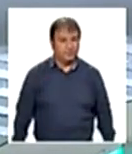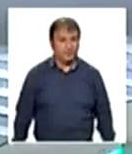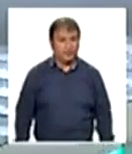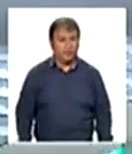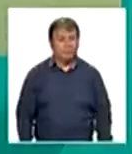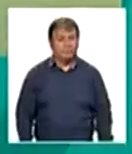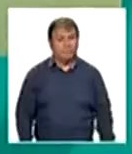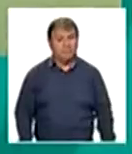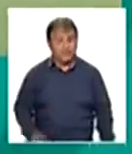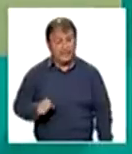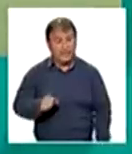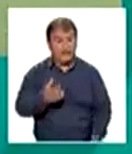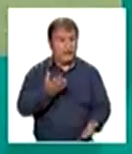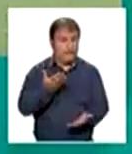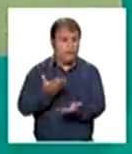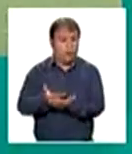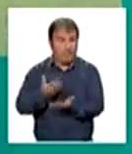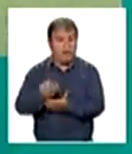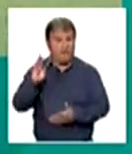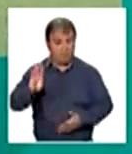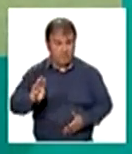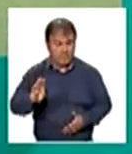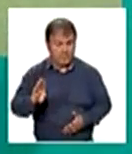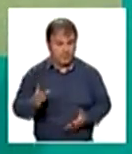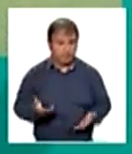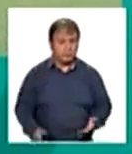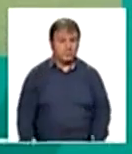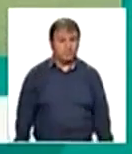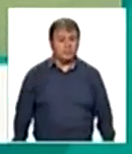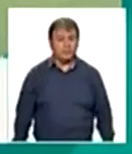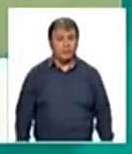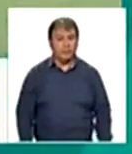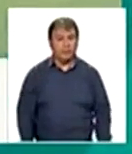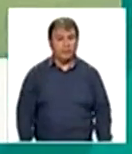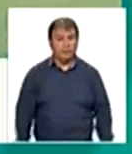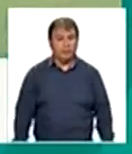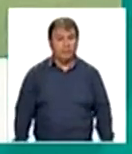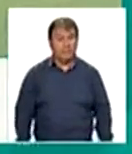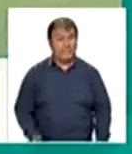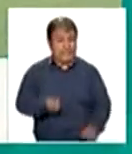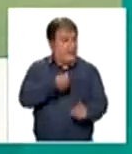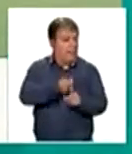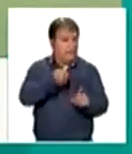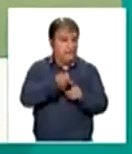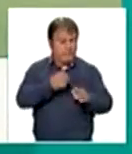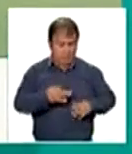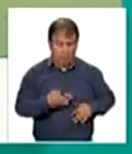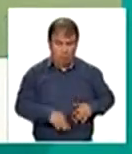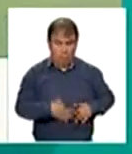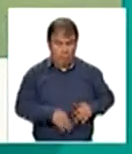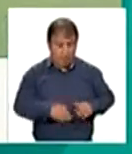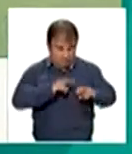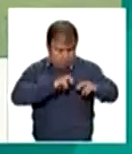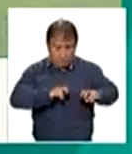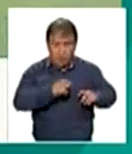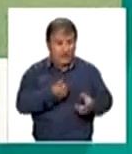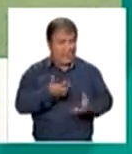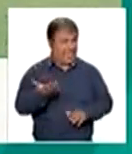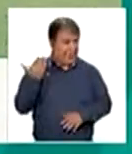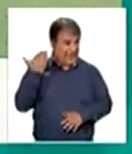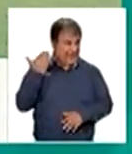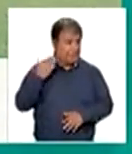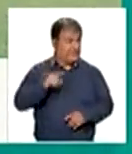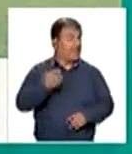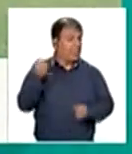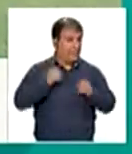Ahora, la muestra B, compañeras, es la misma orina, la misma exacto prueba que se hizo aquel